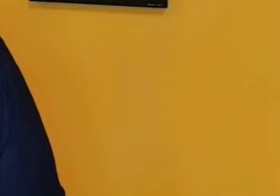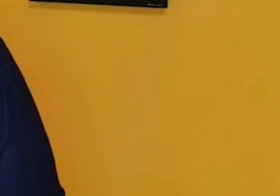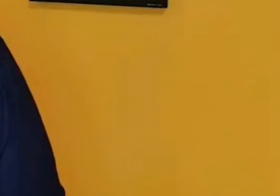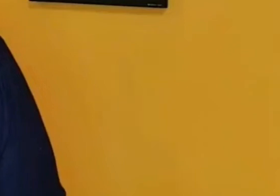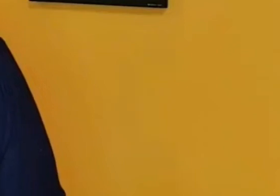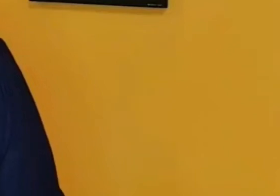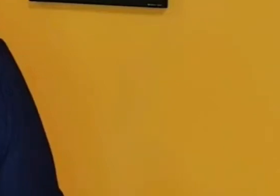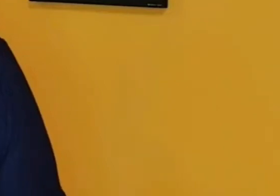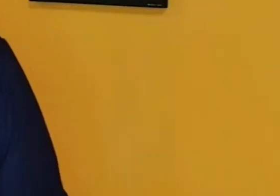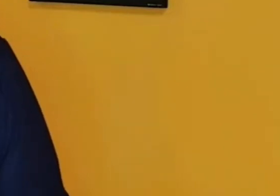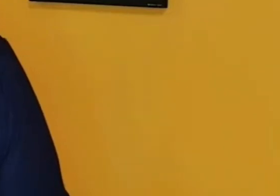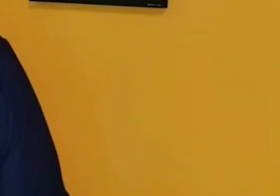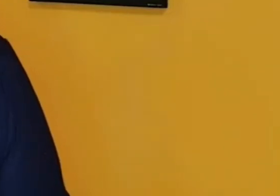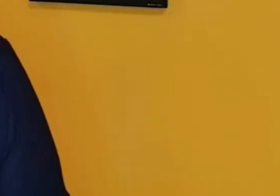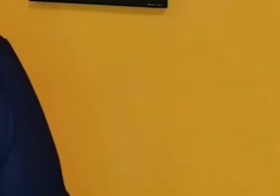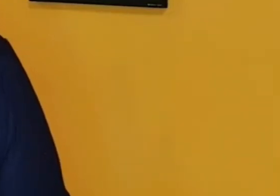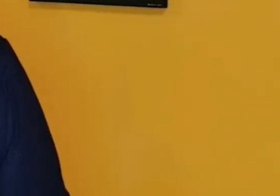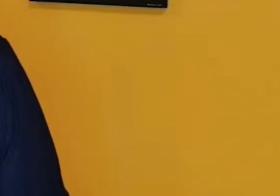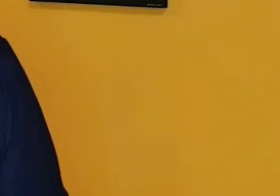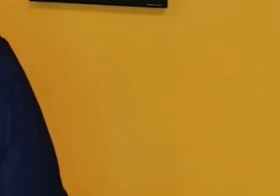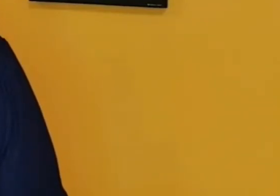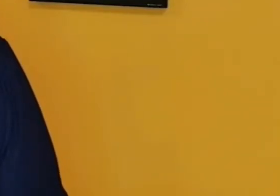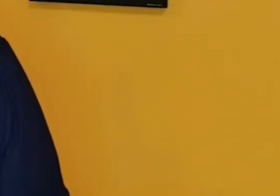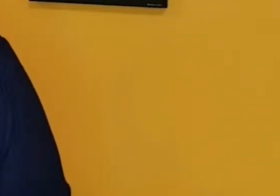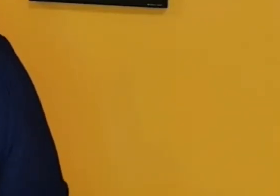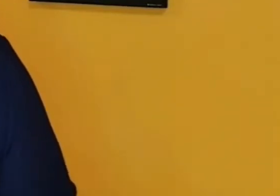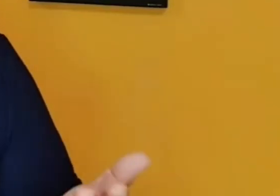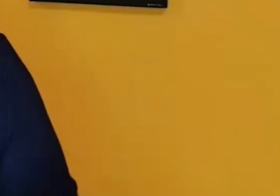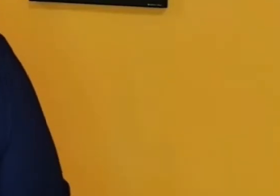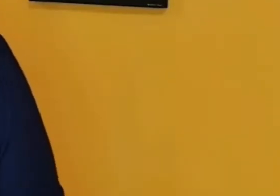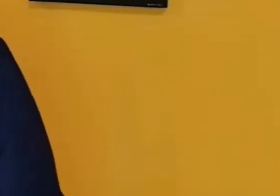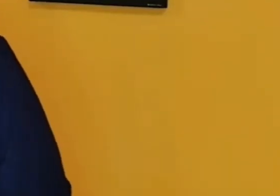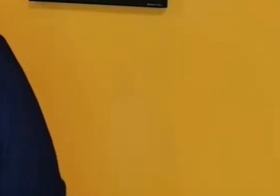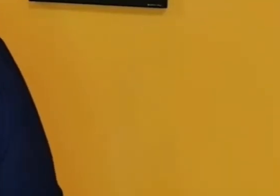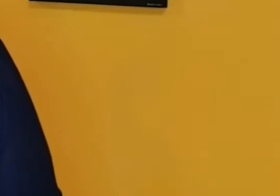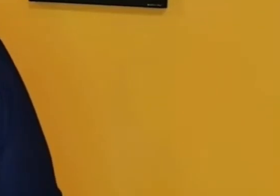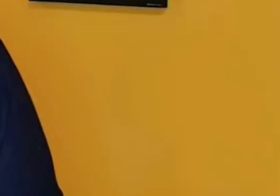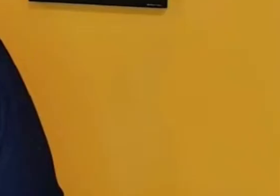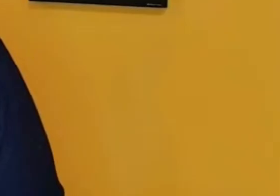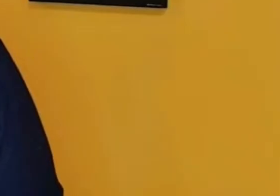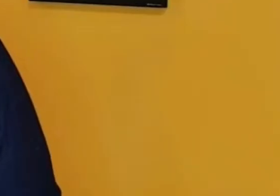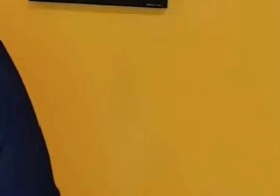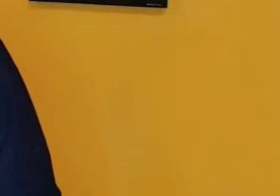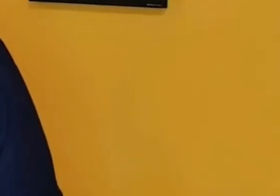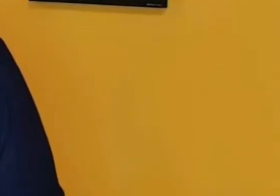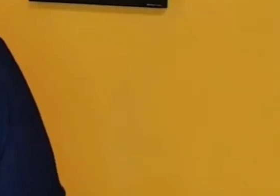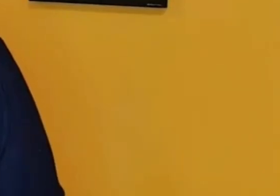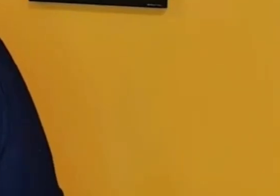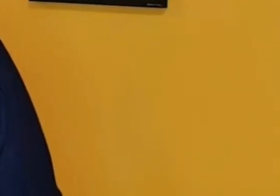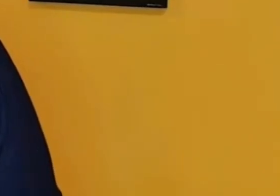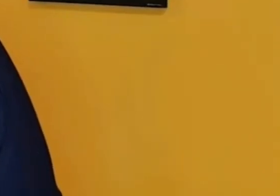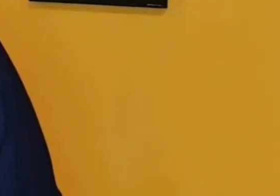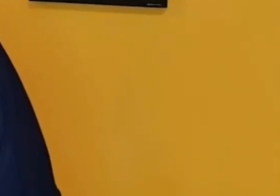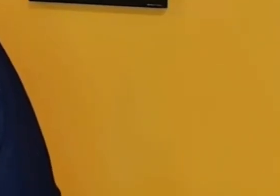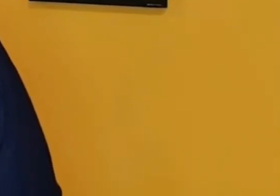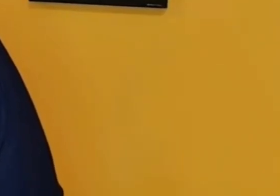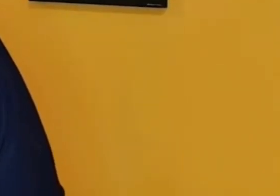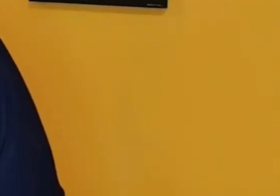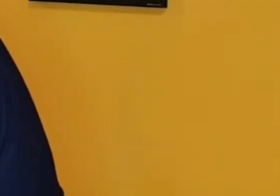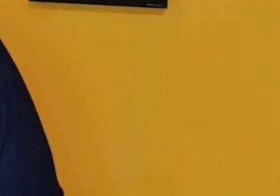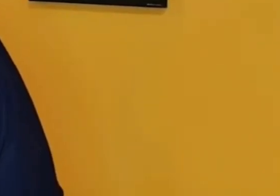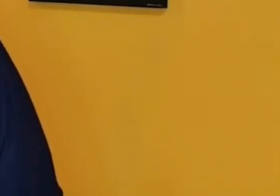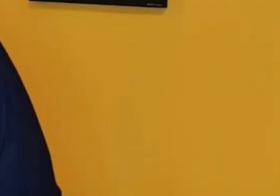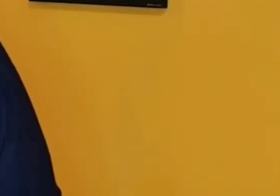¿Qué tal? Te saluda el Padre Víctor Hugo López Carvajal. Te doy la bienvenida a este canal Padre Vic López Carvajal